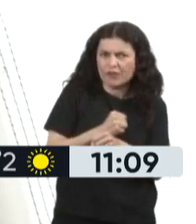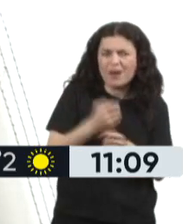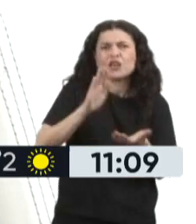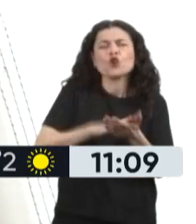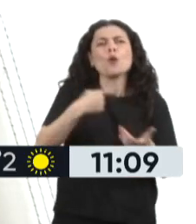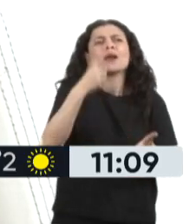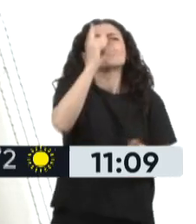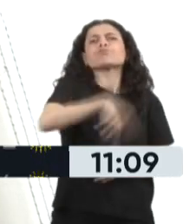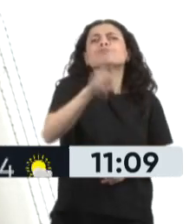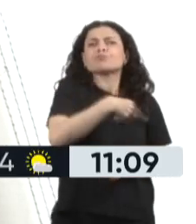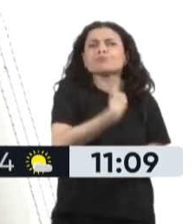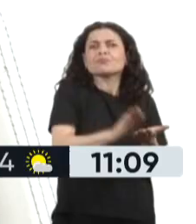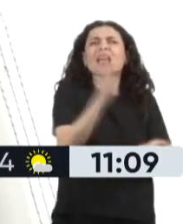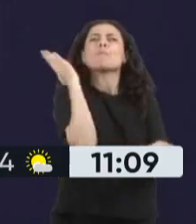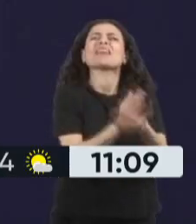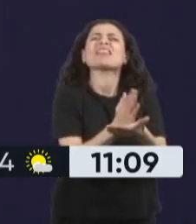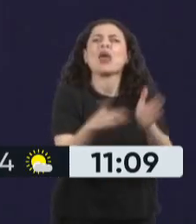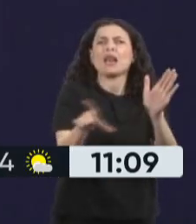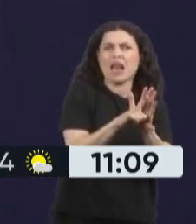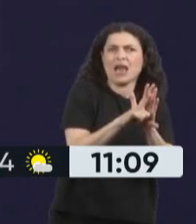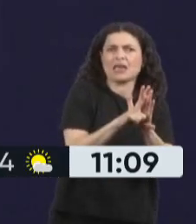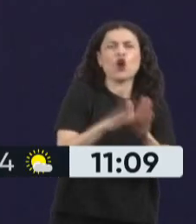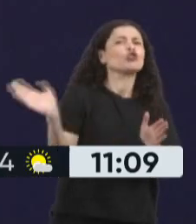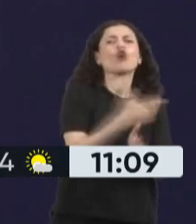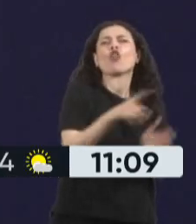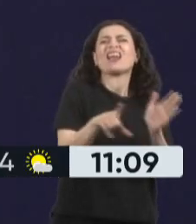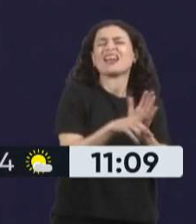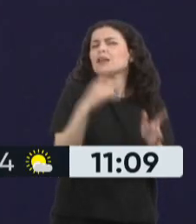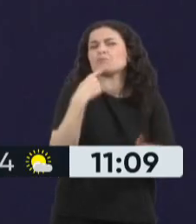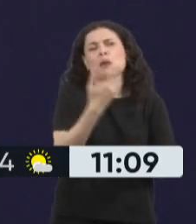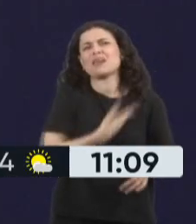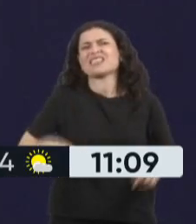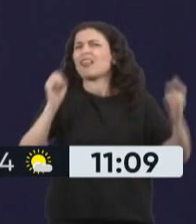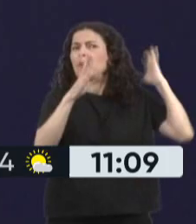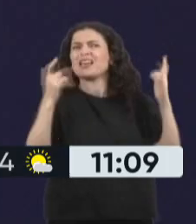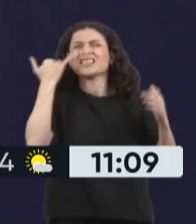sea parcial en vez de total. Gracias. Bueno, el presidente ya lo dijo, ¿no? El veto va a ser...